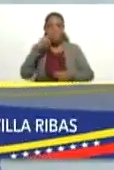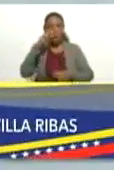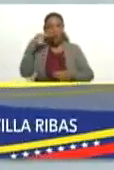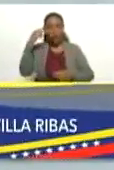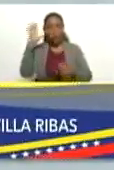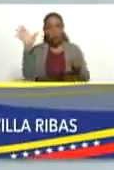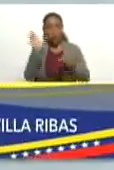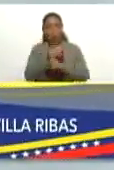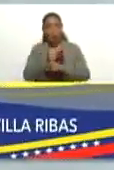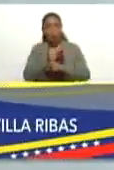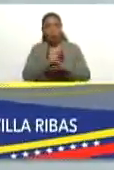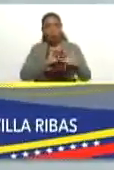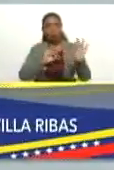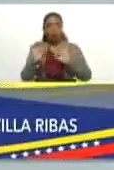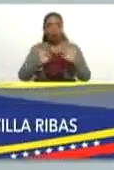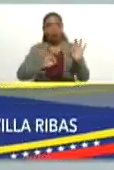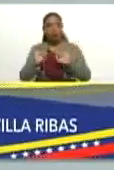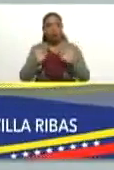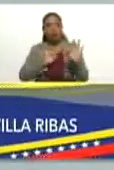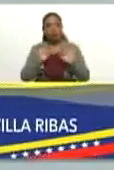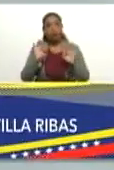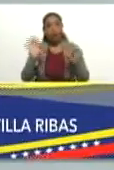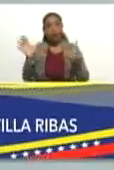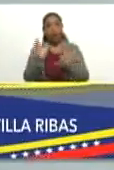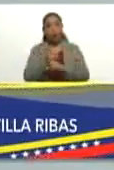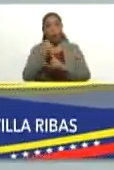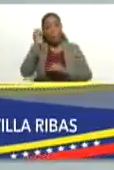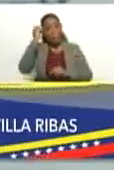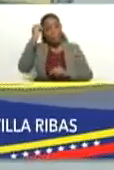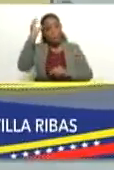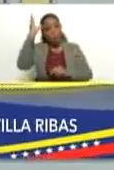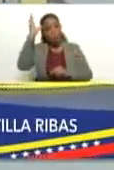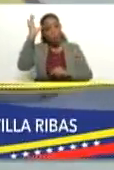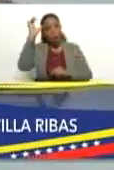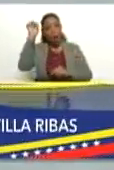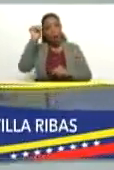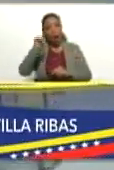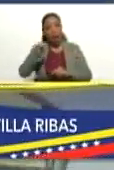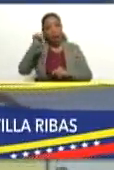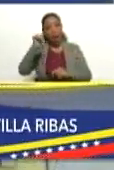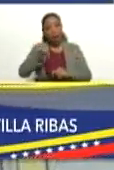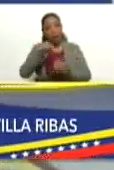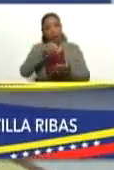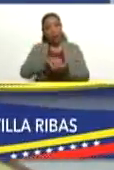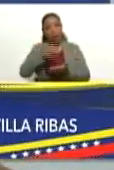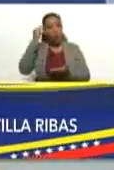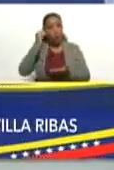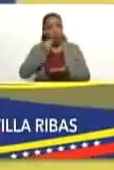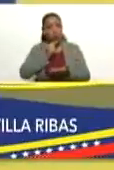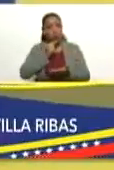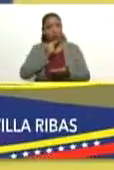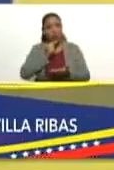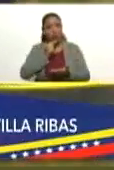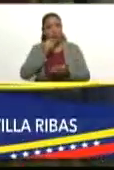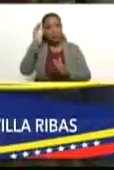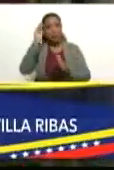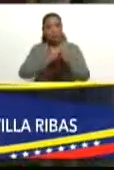preparar, logró adiestrar, logró capacitar acá en nuestro estado Sucre a no menos